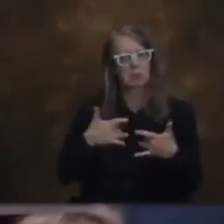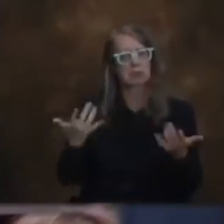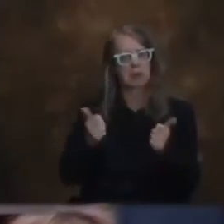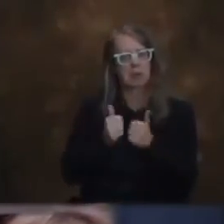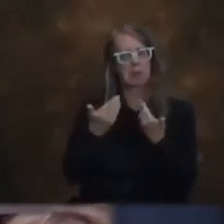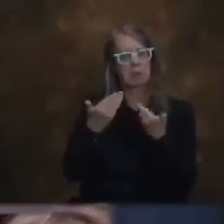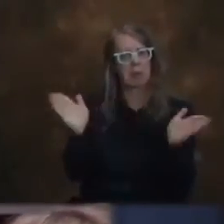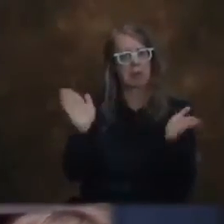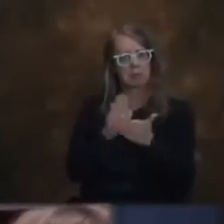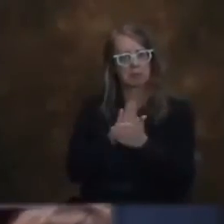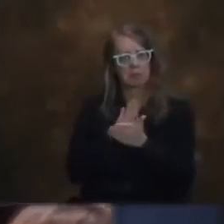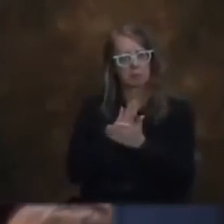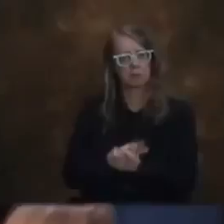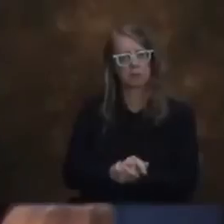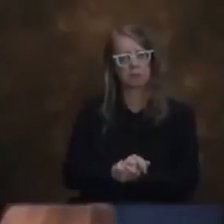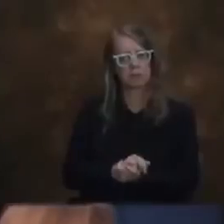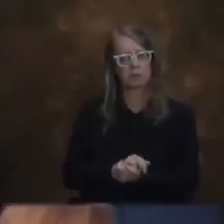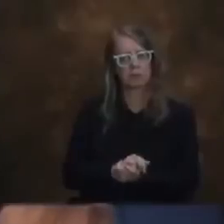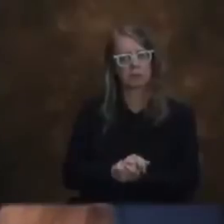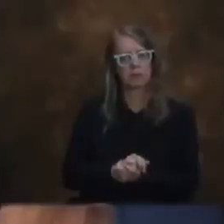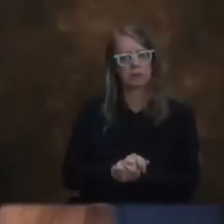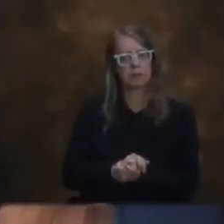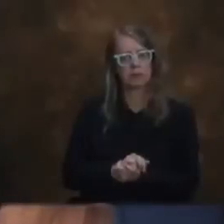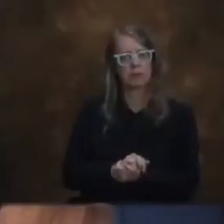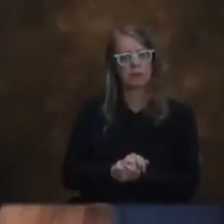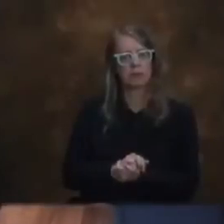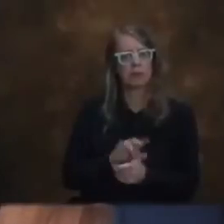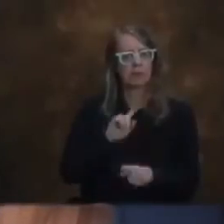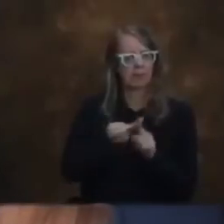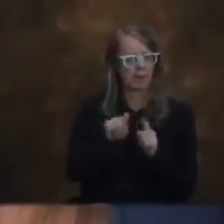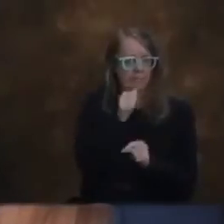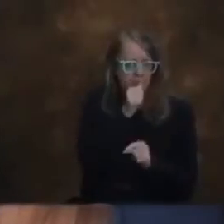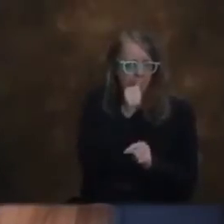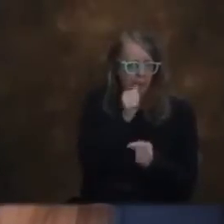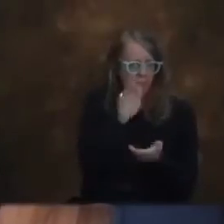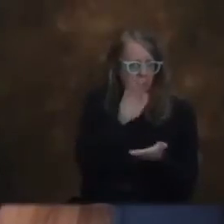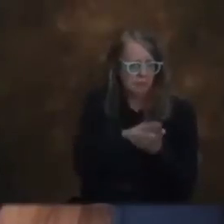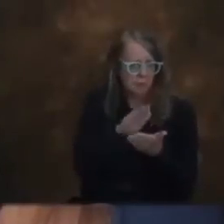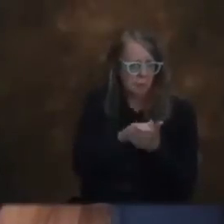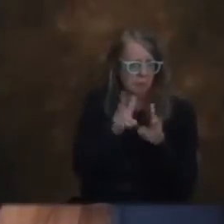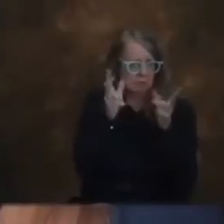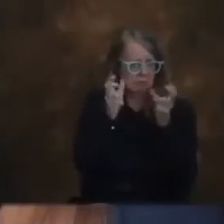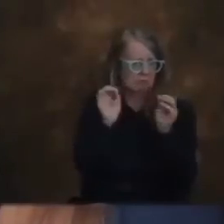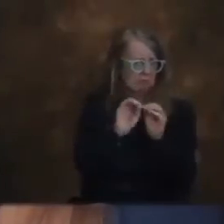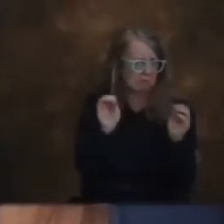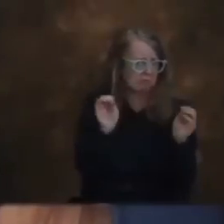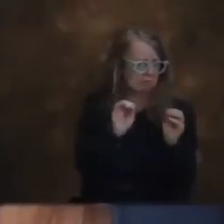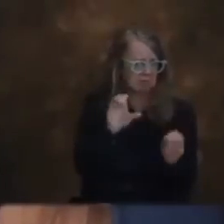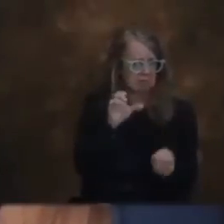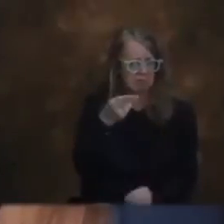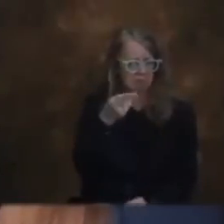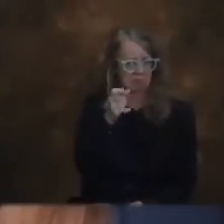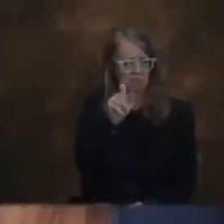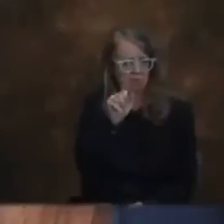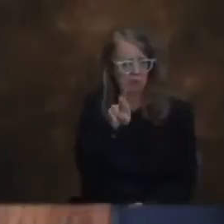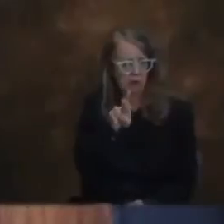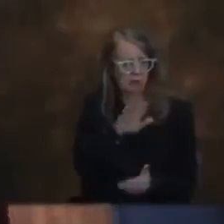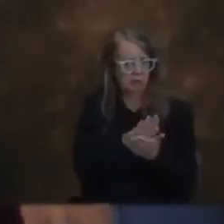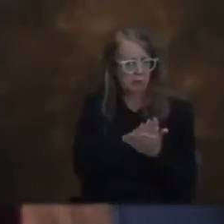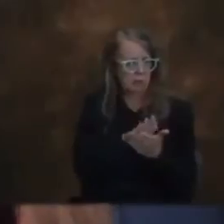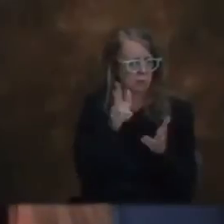está pasando en las escuelas públicas pero no estoy escuchando mucho sobre las escuelas privadas y las escuelas chárter en el condado